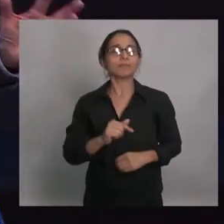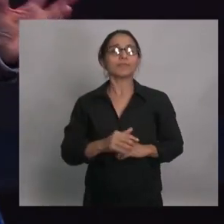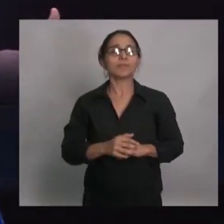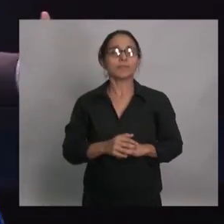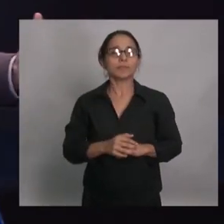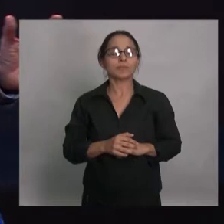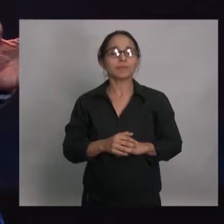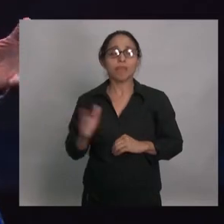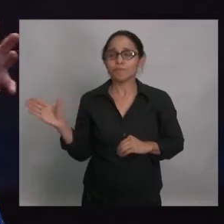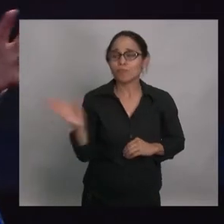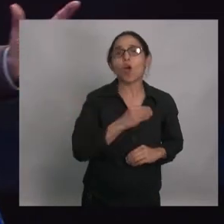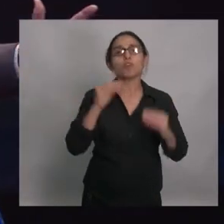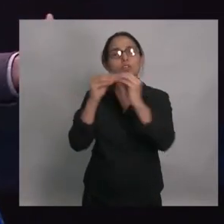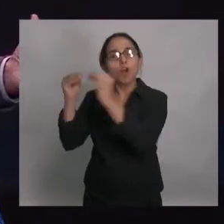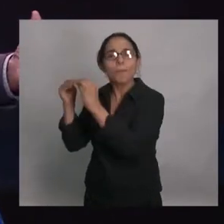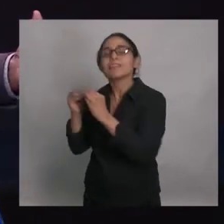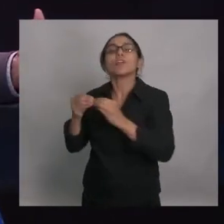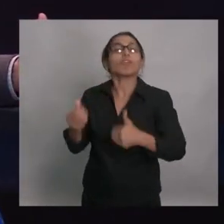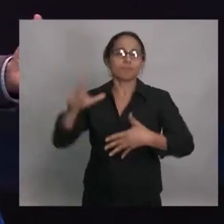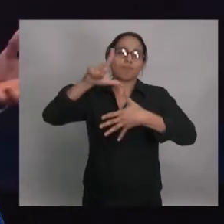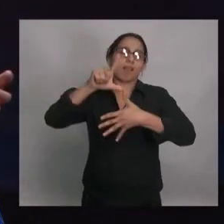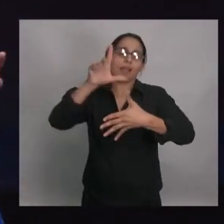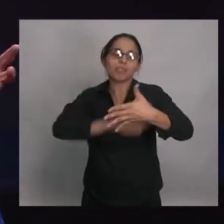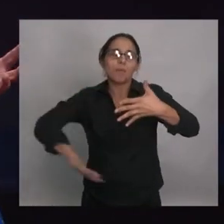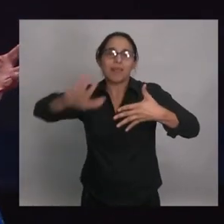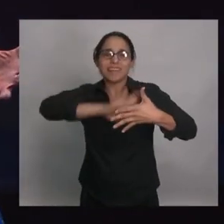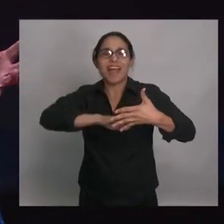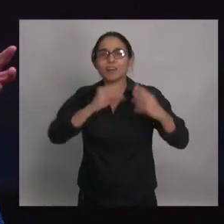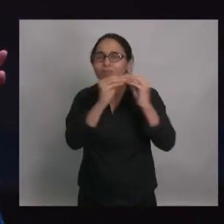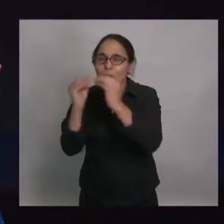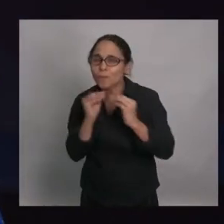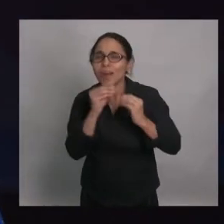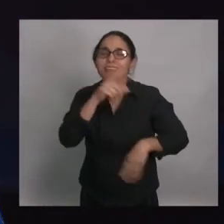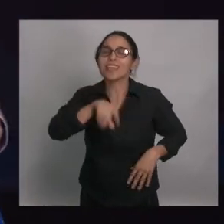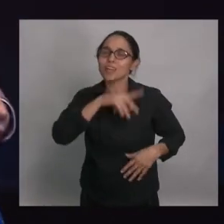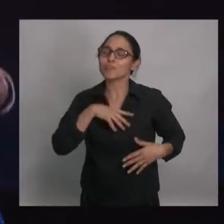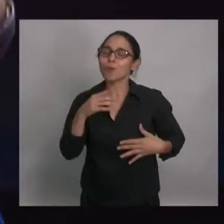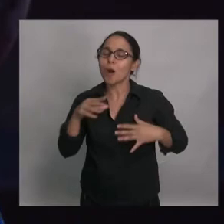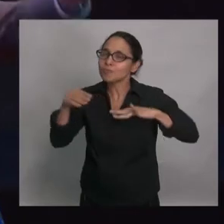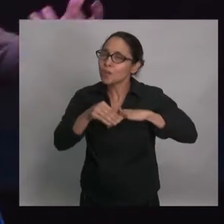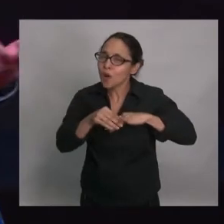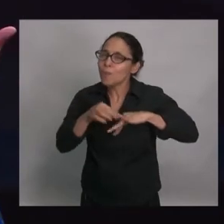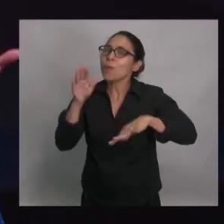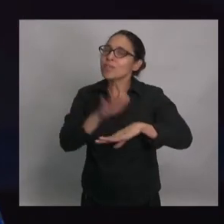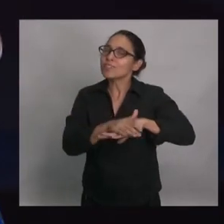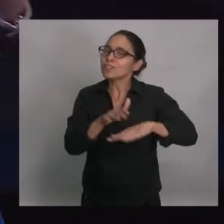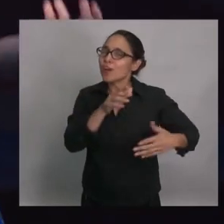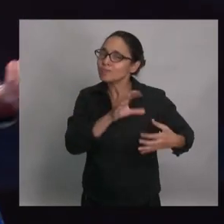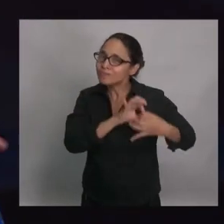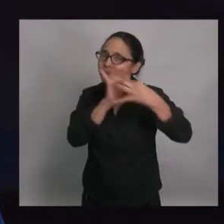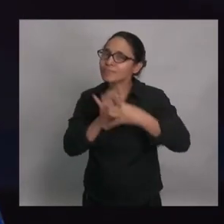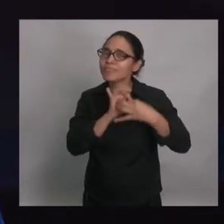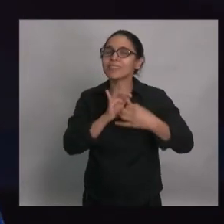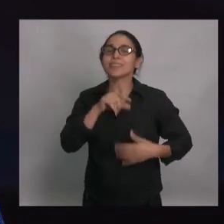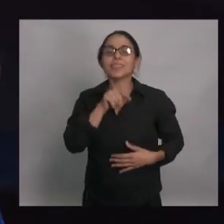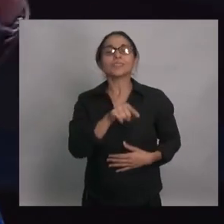todos los colegas latinoamericanos entonces es siempre una fuente de inspiración